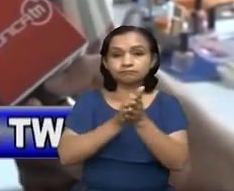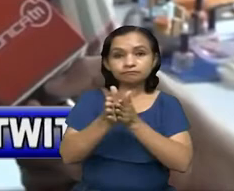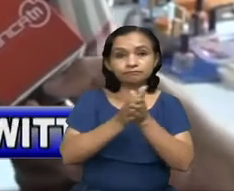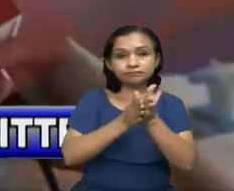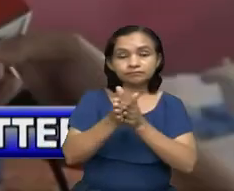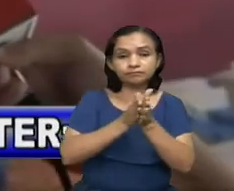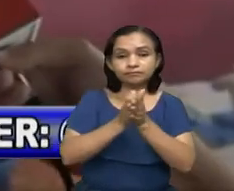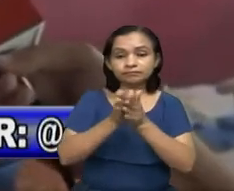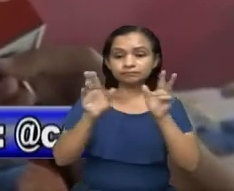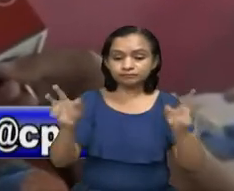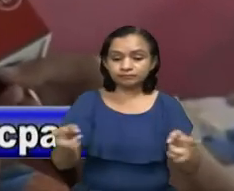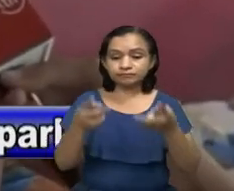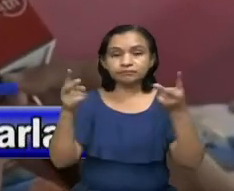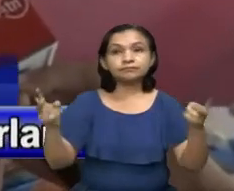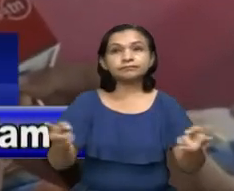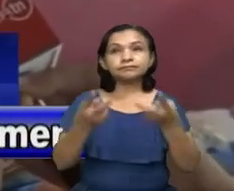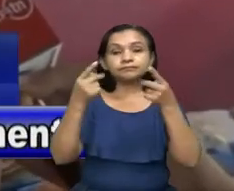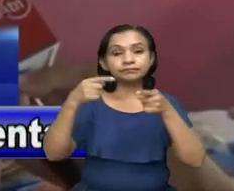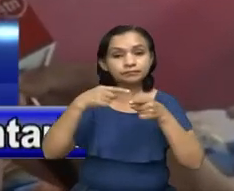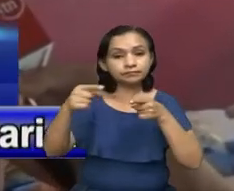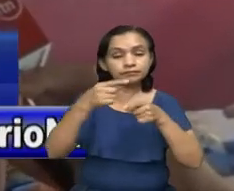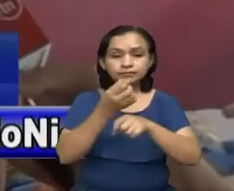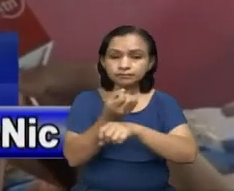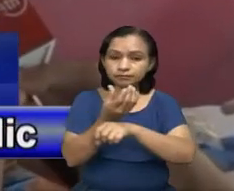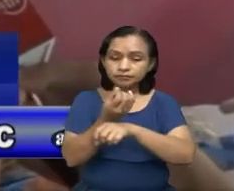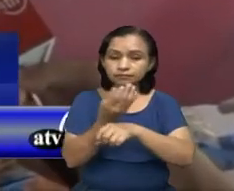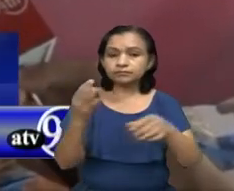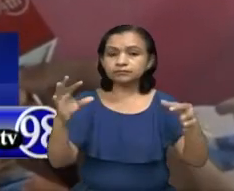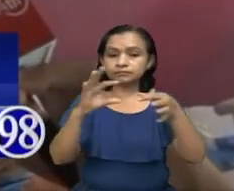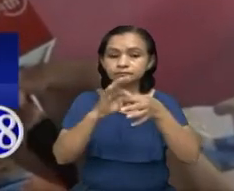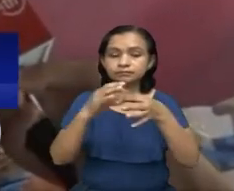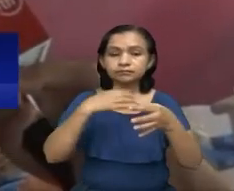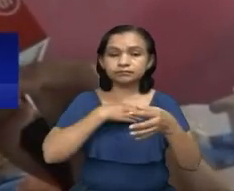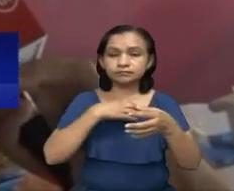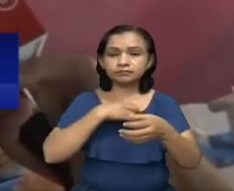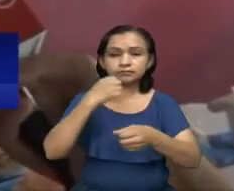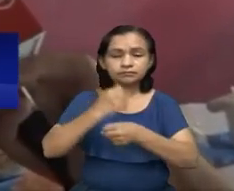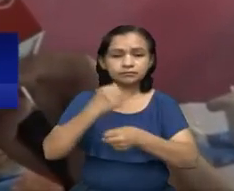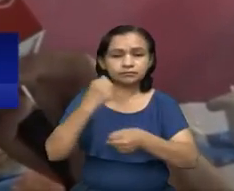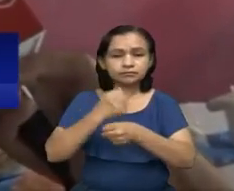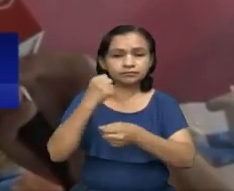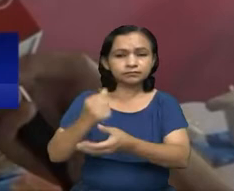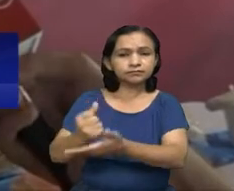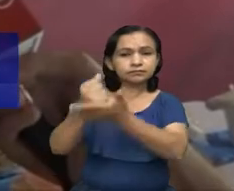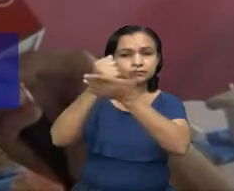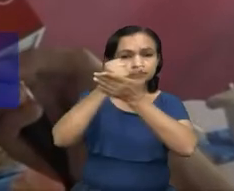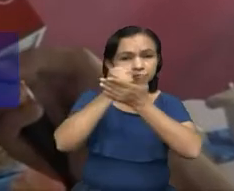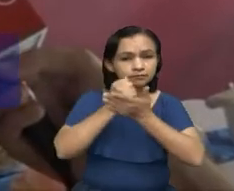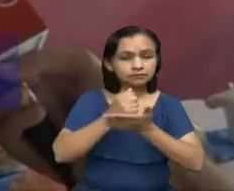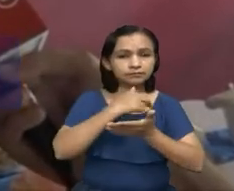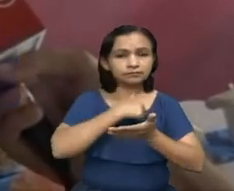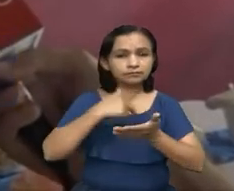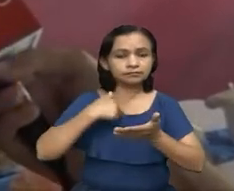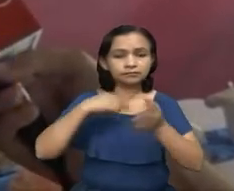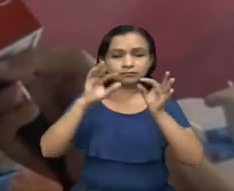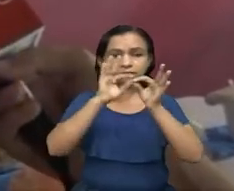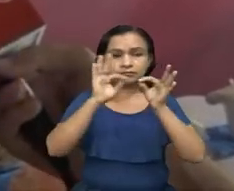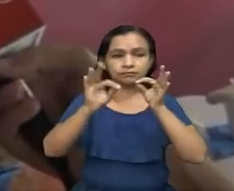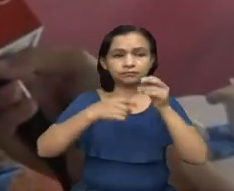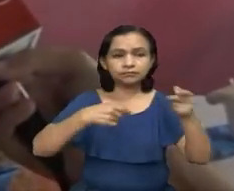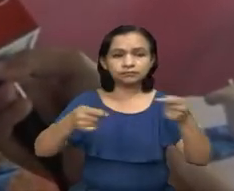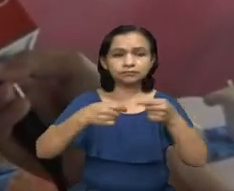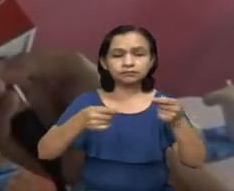de ensaladas. La alcaldía del municipio, que va a trabajar en conjunto con nosotros, y nos va a ayudar a la realización de ferias, a lo que